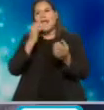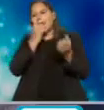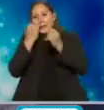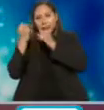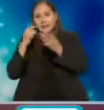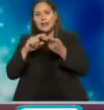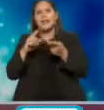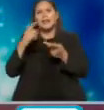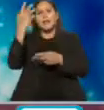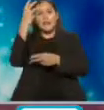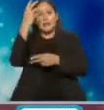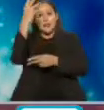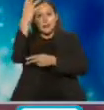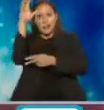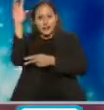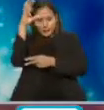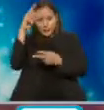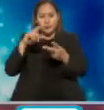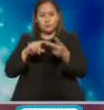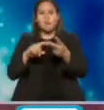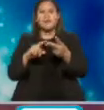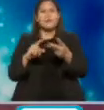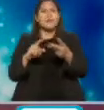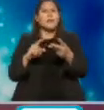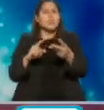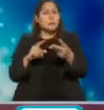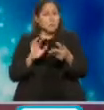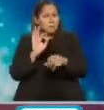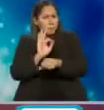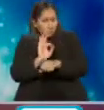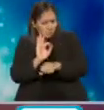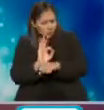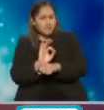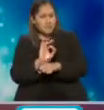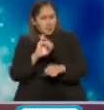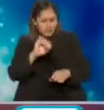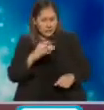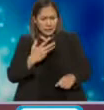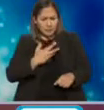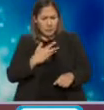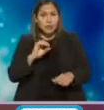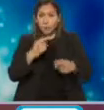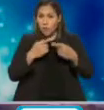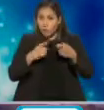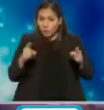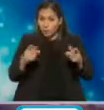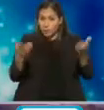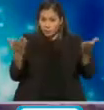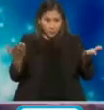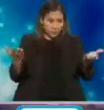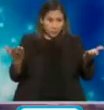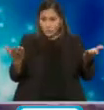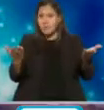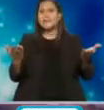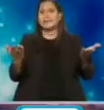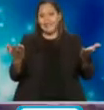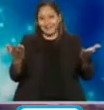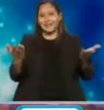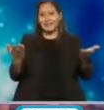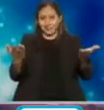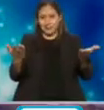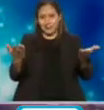el de cánola? ¿Hay beneficios y hay pues también diferencias con estos? Sí, definitivamente. A mí me